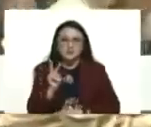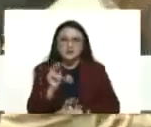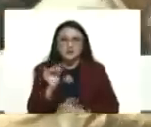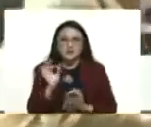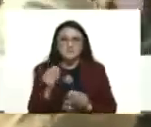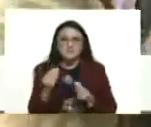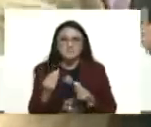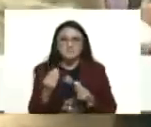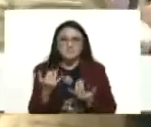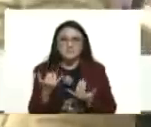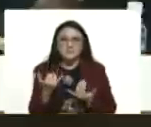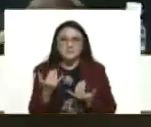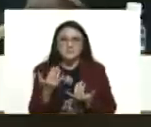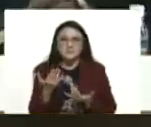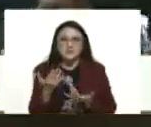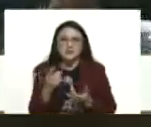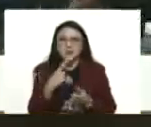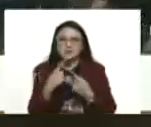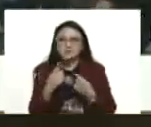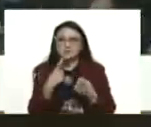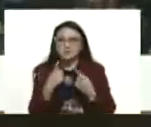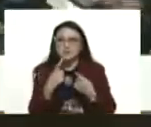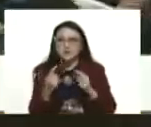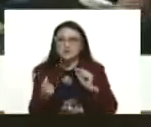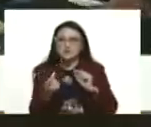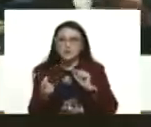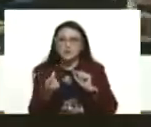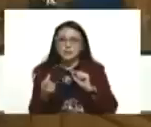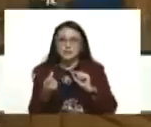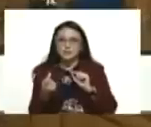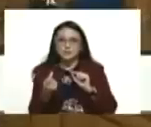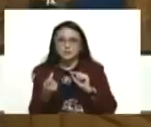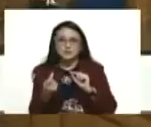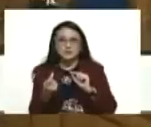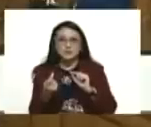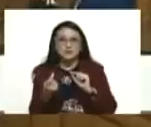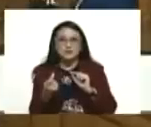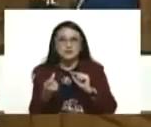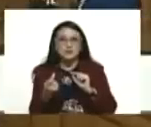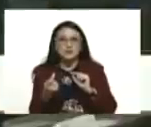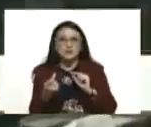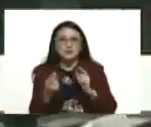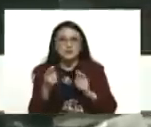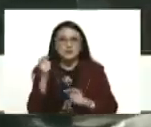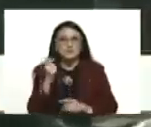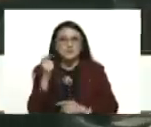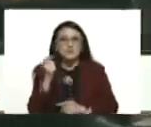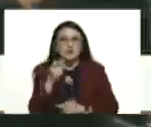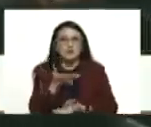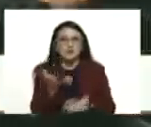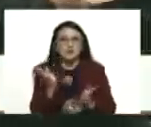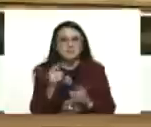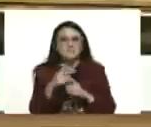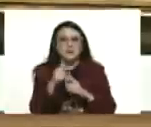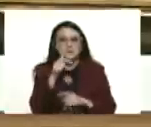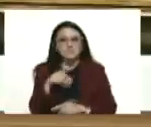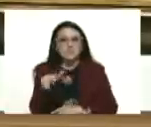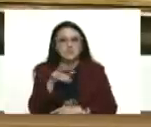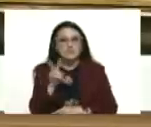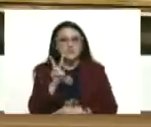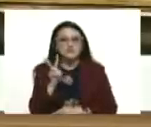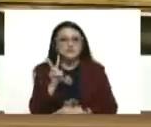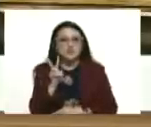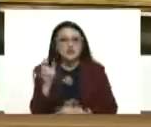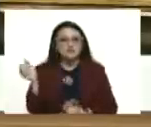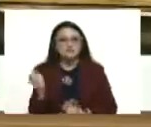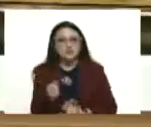que sea consultada, discutida, abundada por las diputadas, los diputados y el pueblo de Venezuela y sea